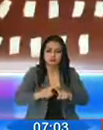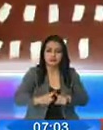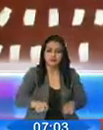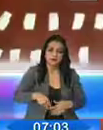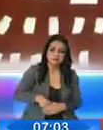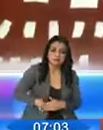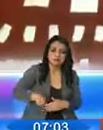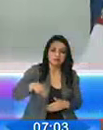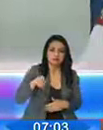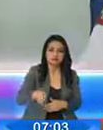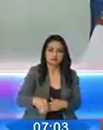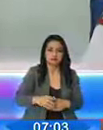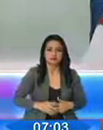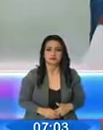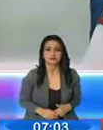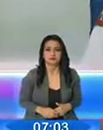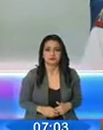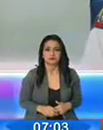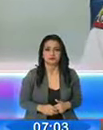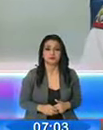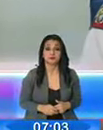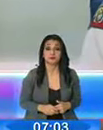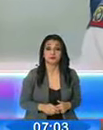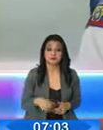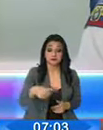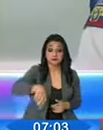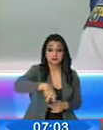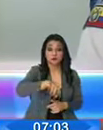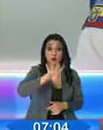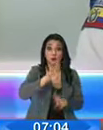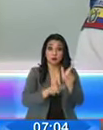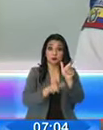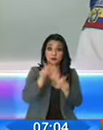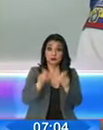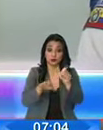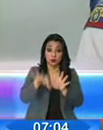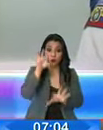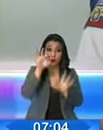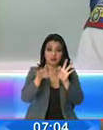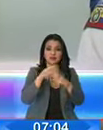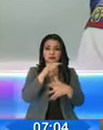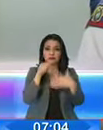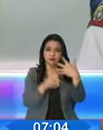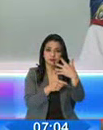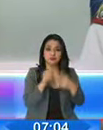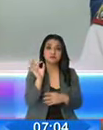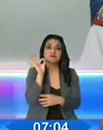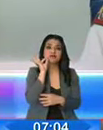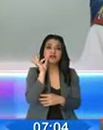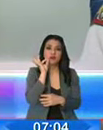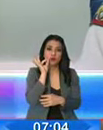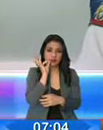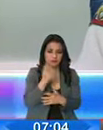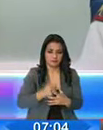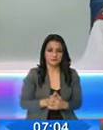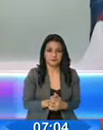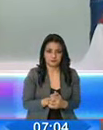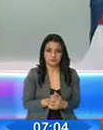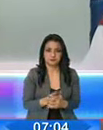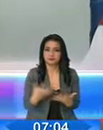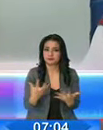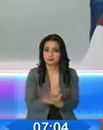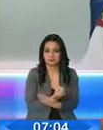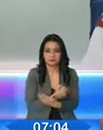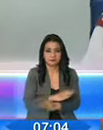fiscalización. Los mismos que en su poder tenían marihuana y que fue retirada de las calles